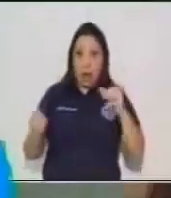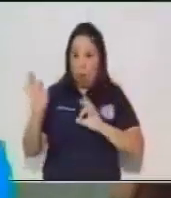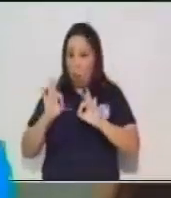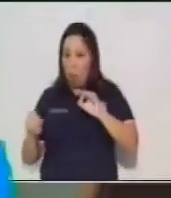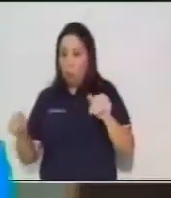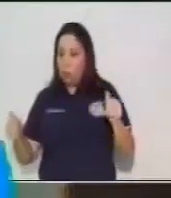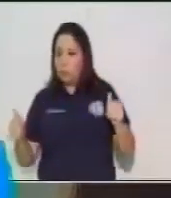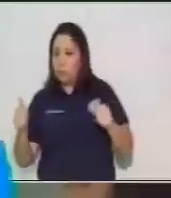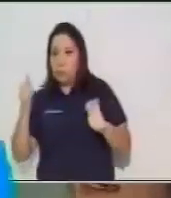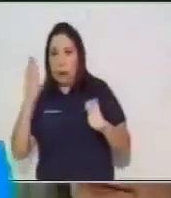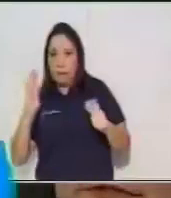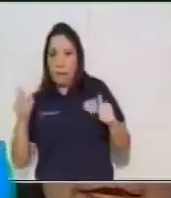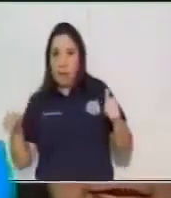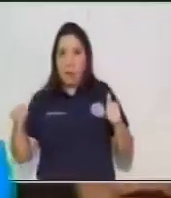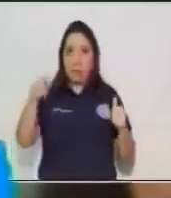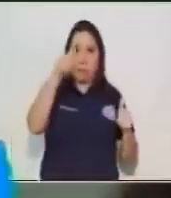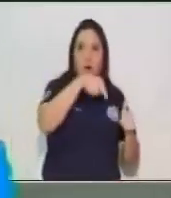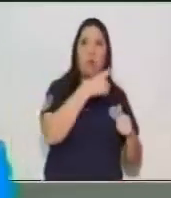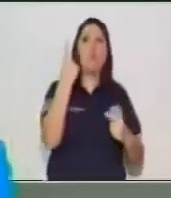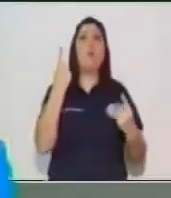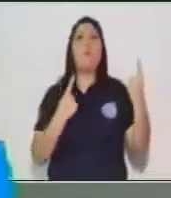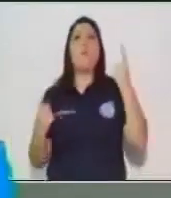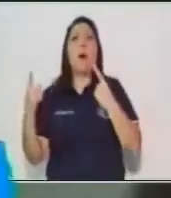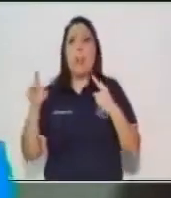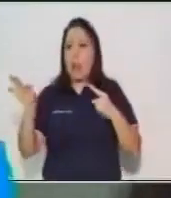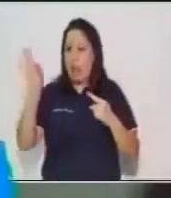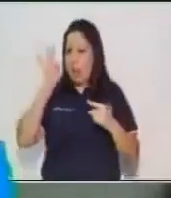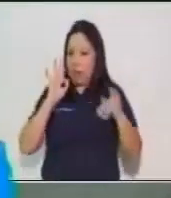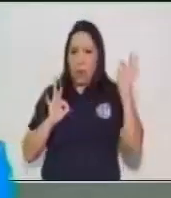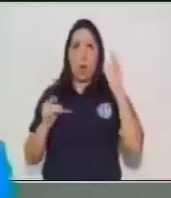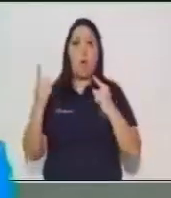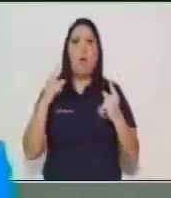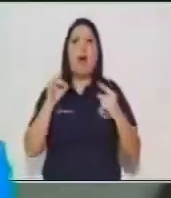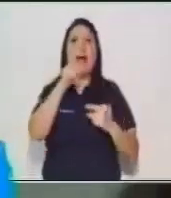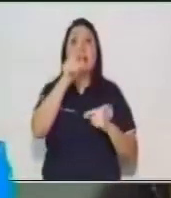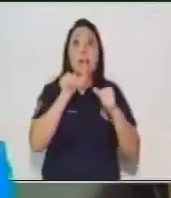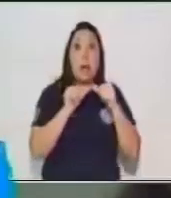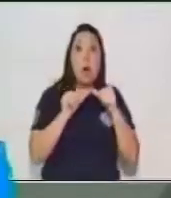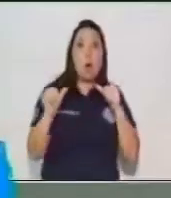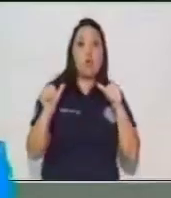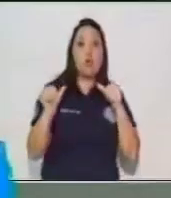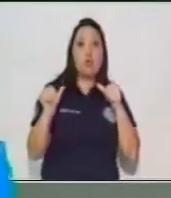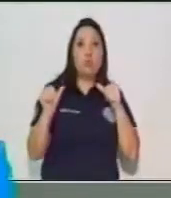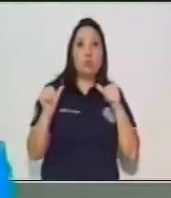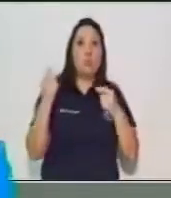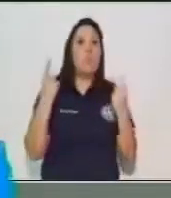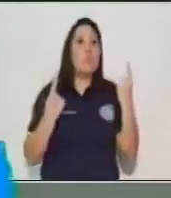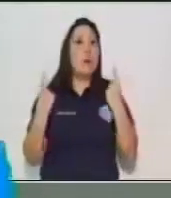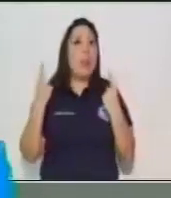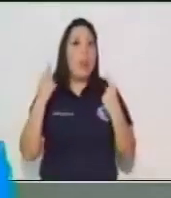este triángulo que tenemos acá? ¿Cómo nos vamos? ¿Cuál será el camino más corto?